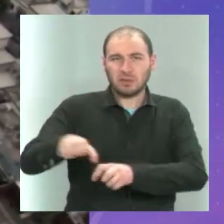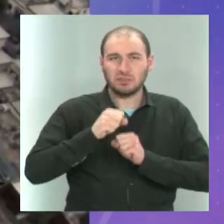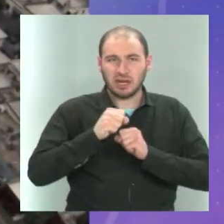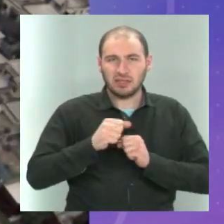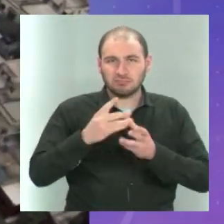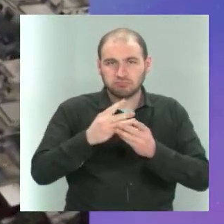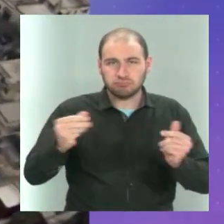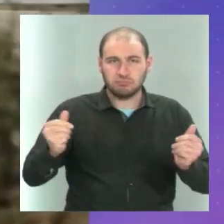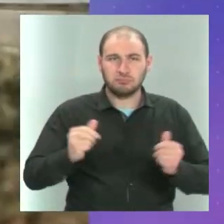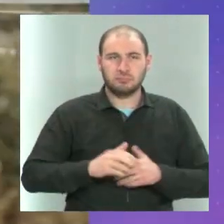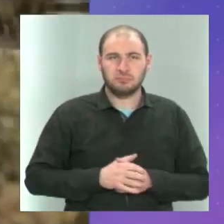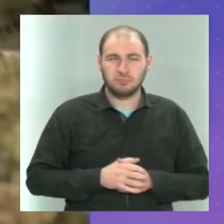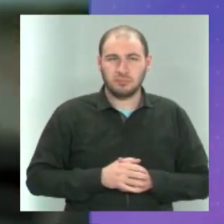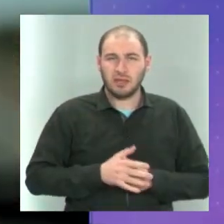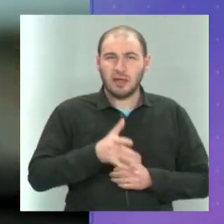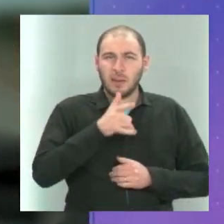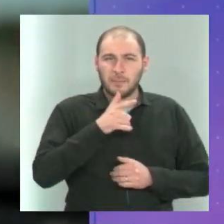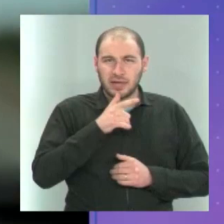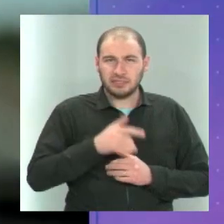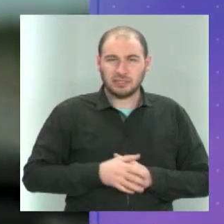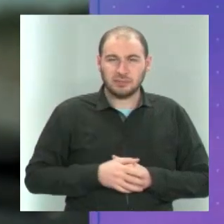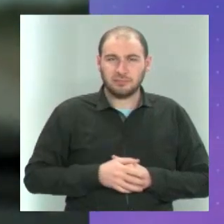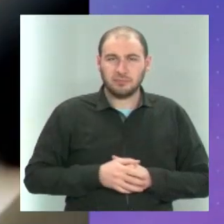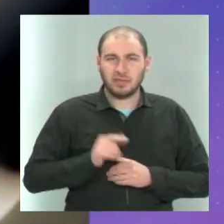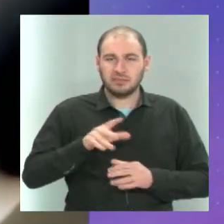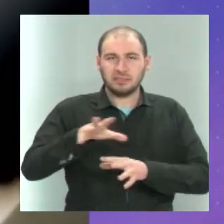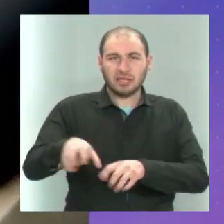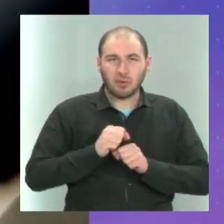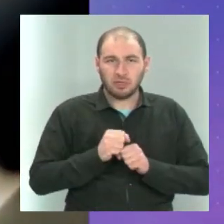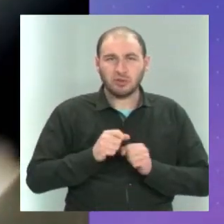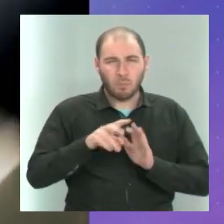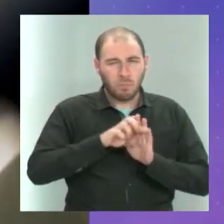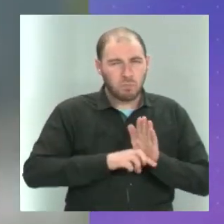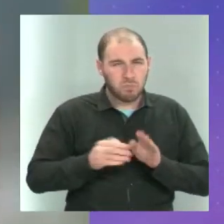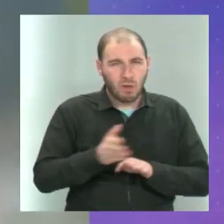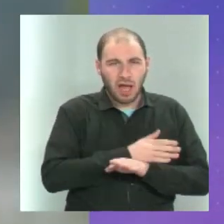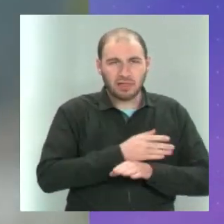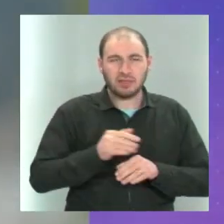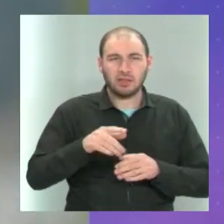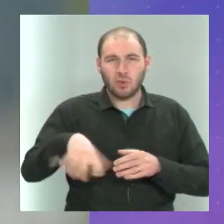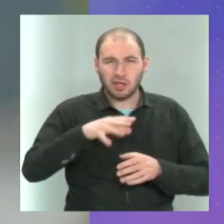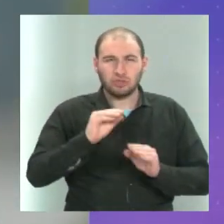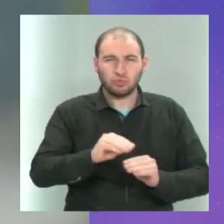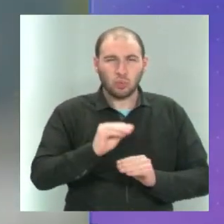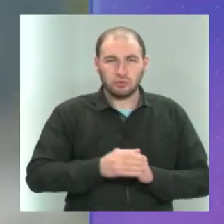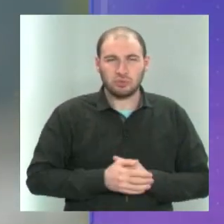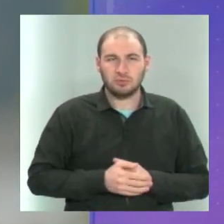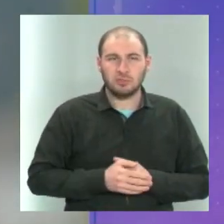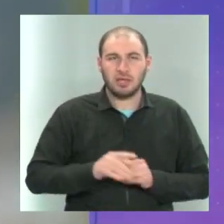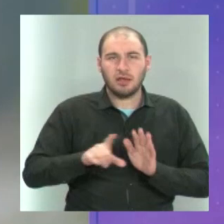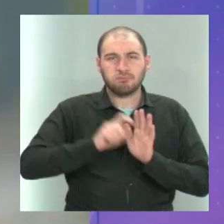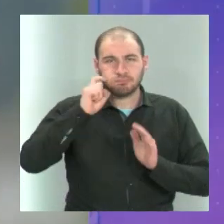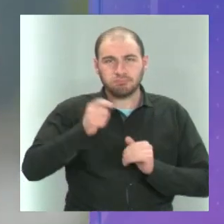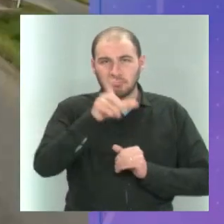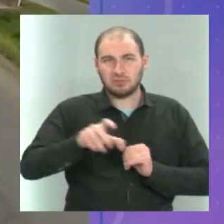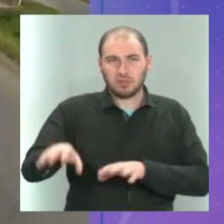secuestrada, desaparecida. Se ve que ha sido un secuestro programado de esta mafia que se dedica al delito de